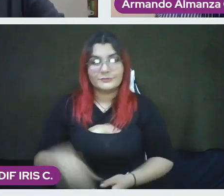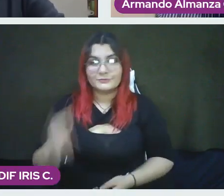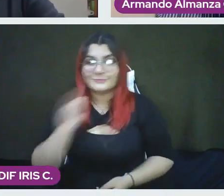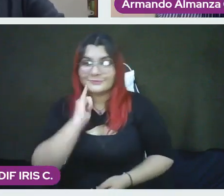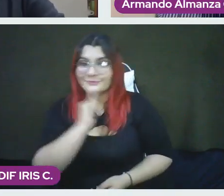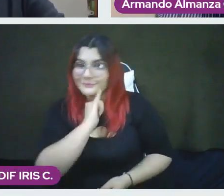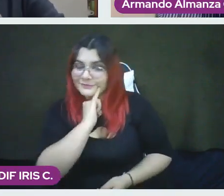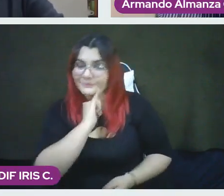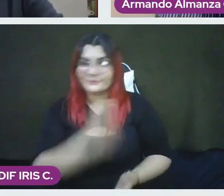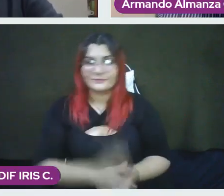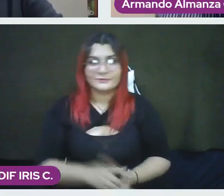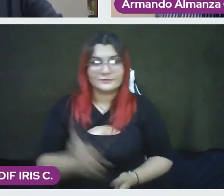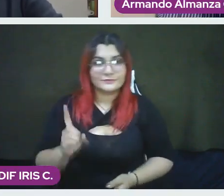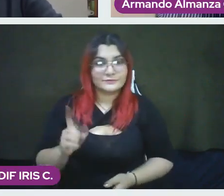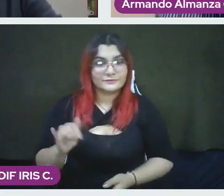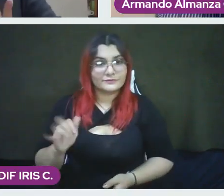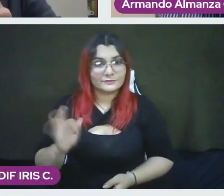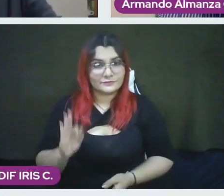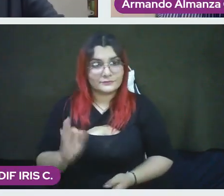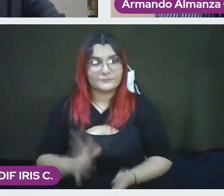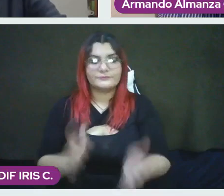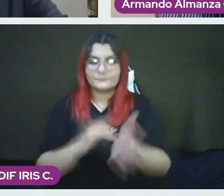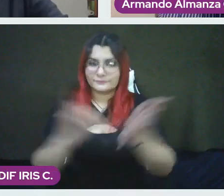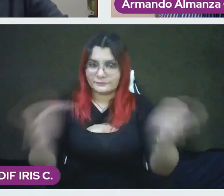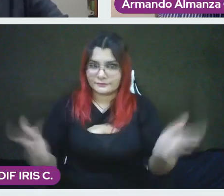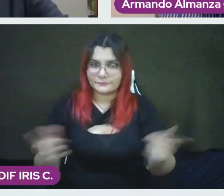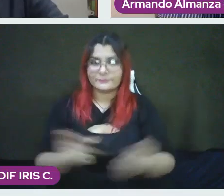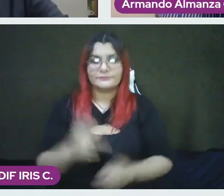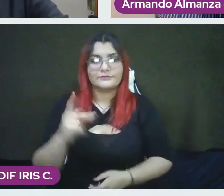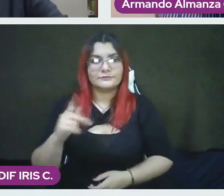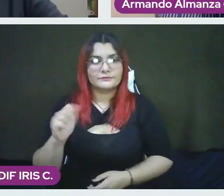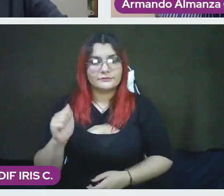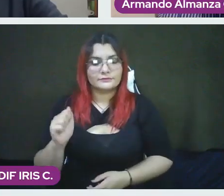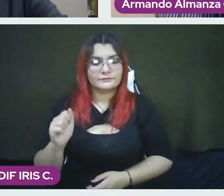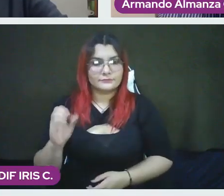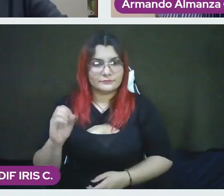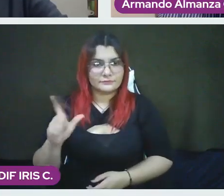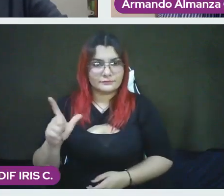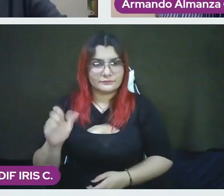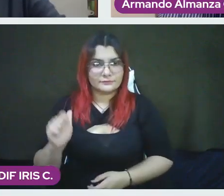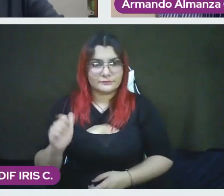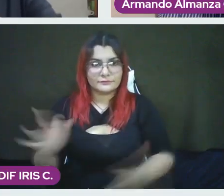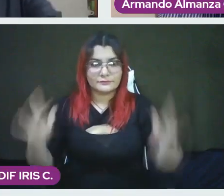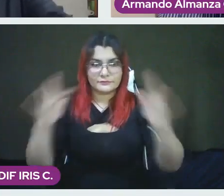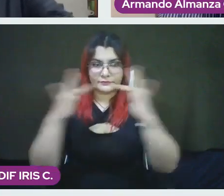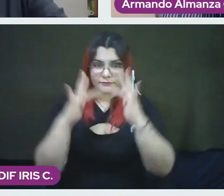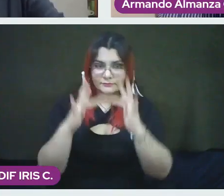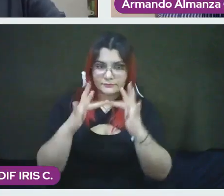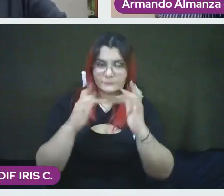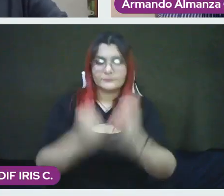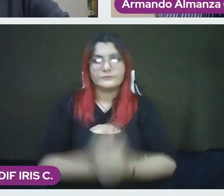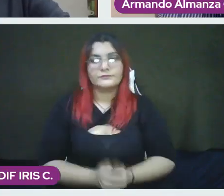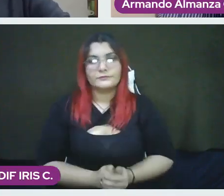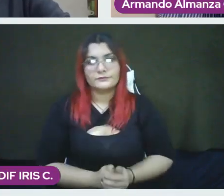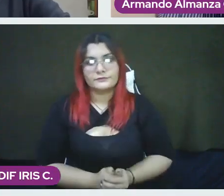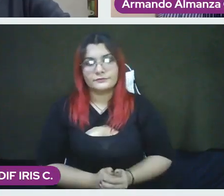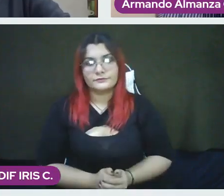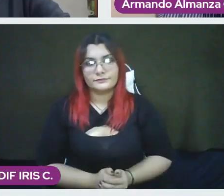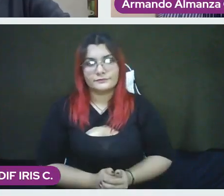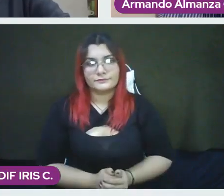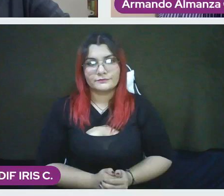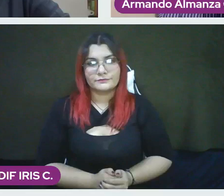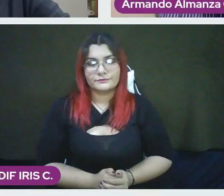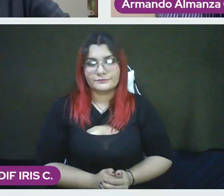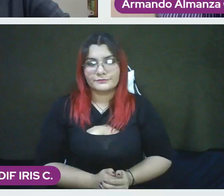la Coordinación de Comunicación Social, Paola, que estuvo respondiendo mensajes de muchas gracias, Paola. Y bueno, pues